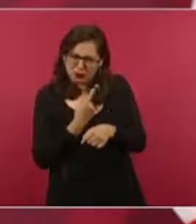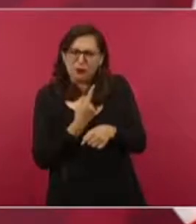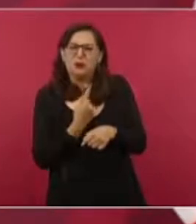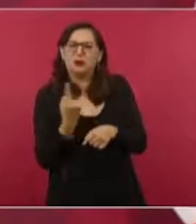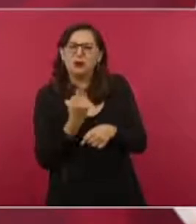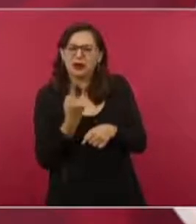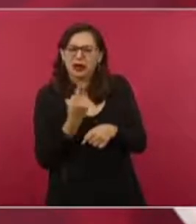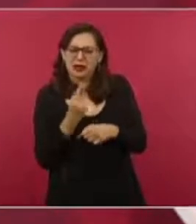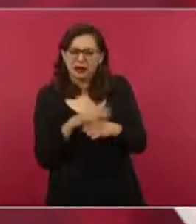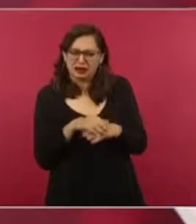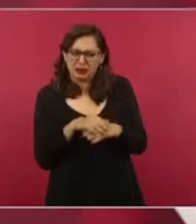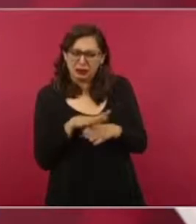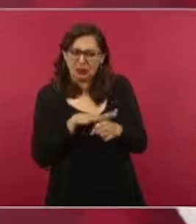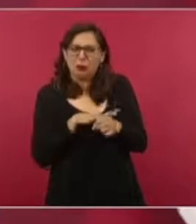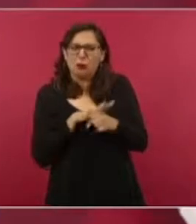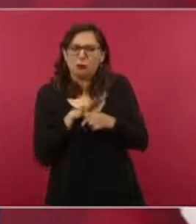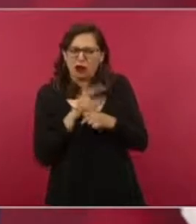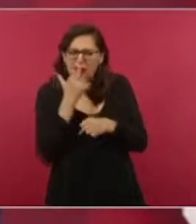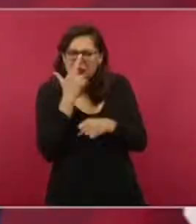nada.